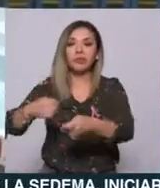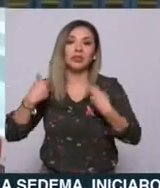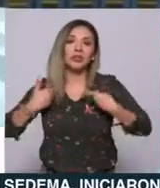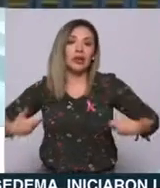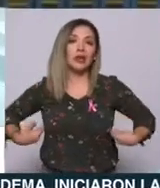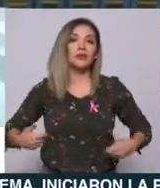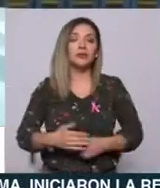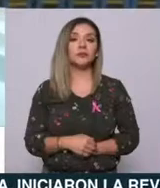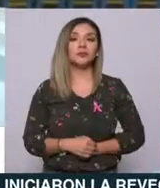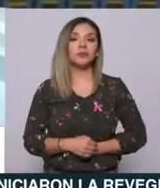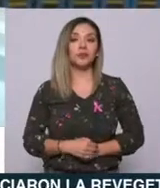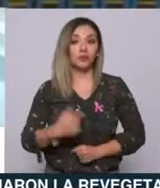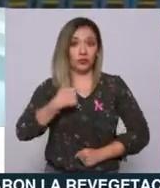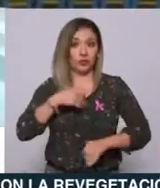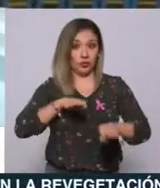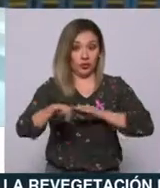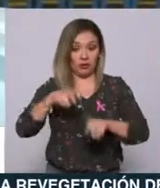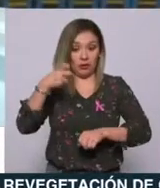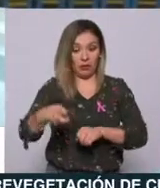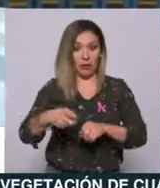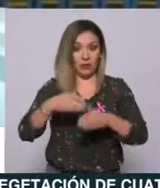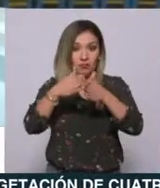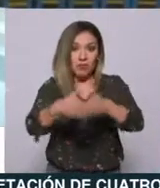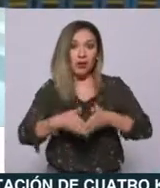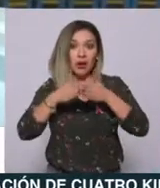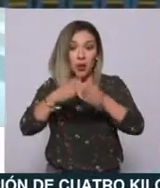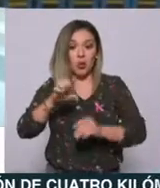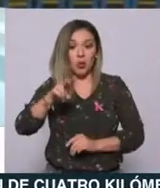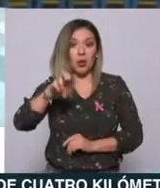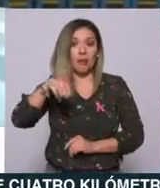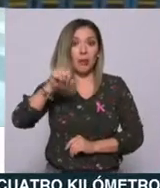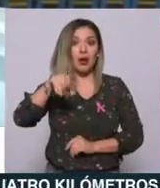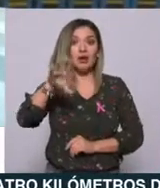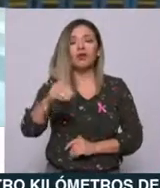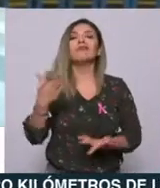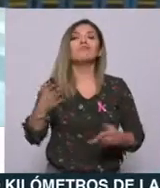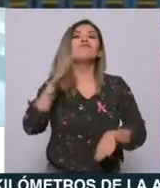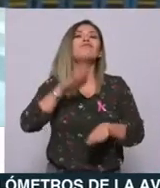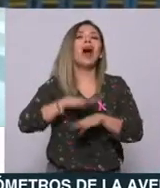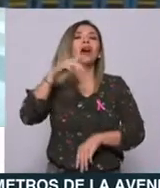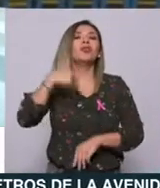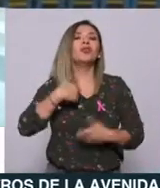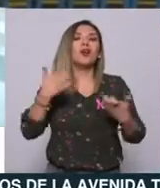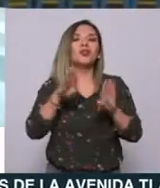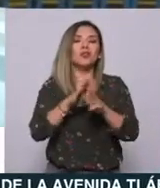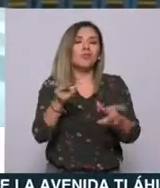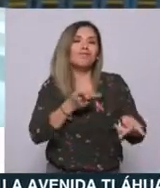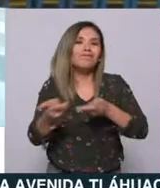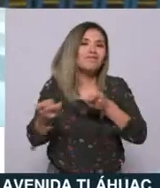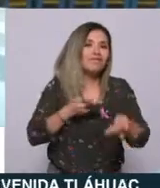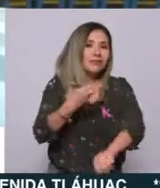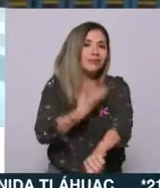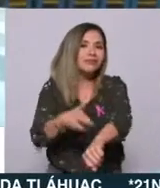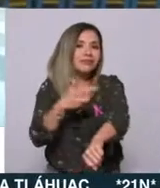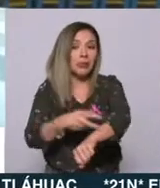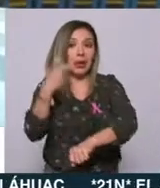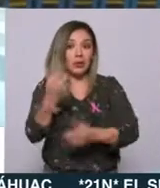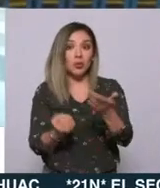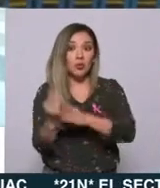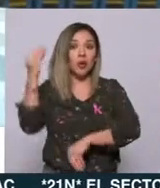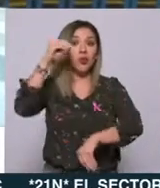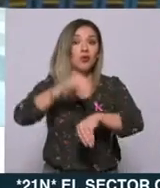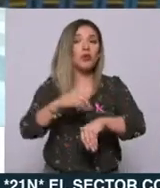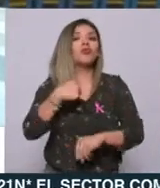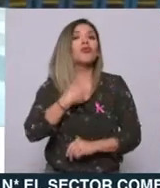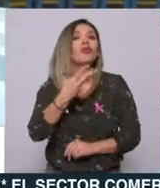Para nosotros como embarcadero Cuemanco viene a sumar más nuestro protocolo, ¿no? Porque este protocolo nosotros